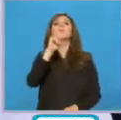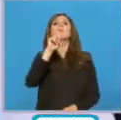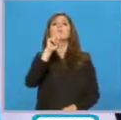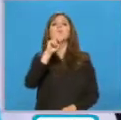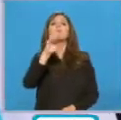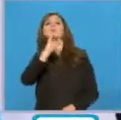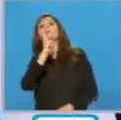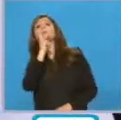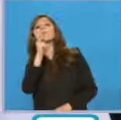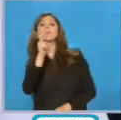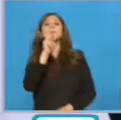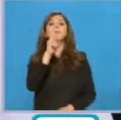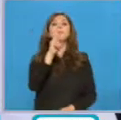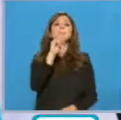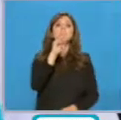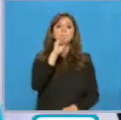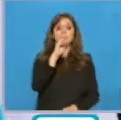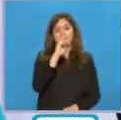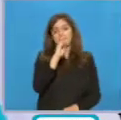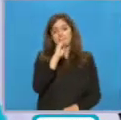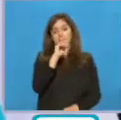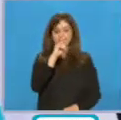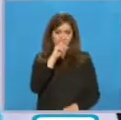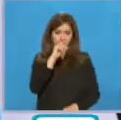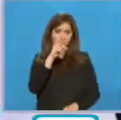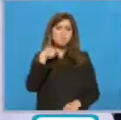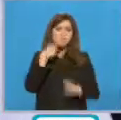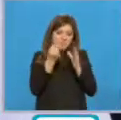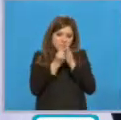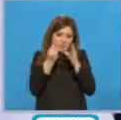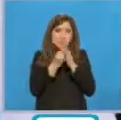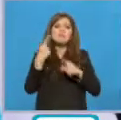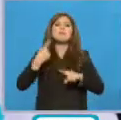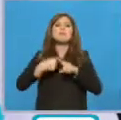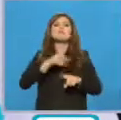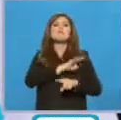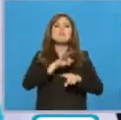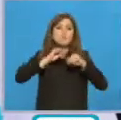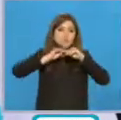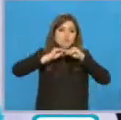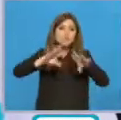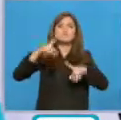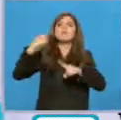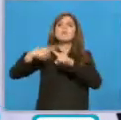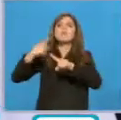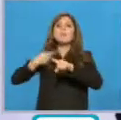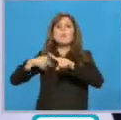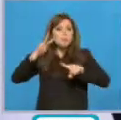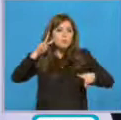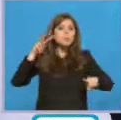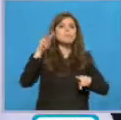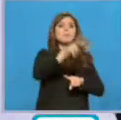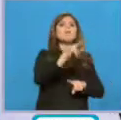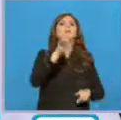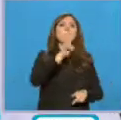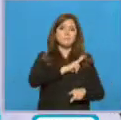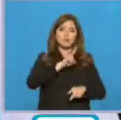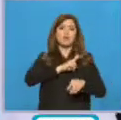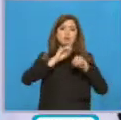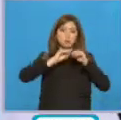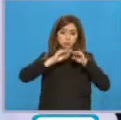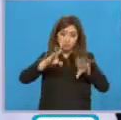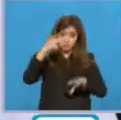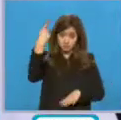nosotros vamos eligiendo quién puede ver nuestra información, con quién podemos compartir la información. Generalmente,